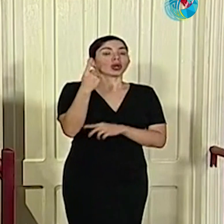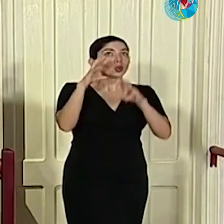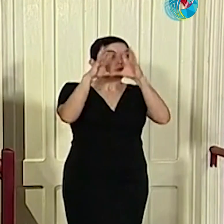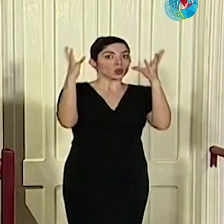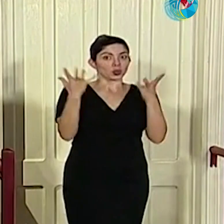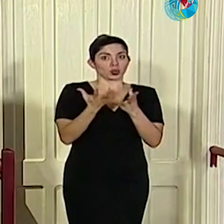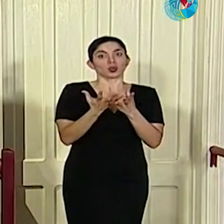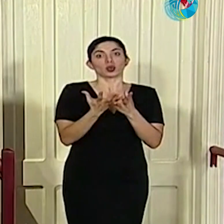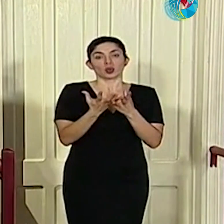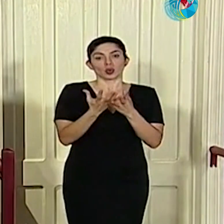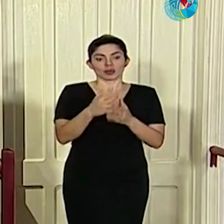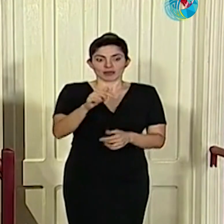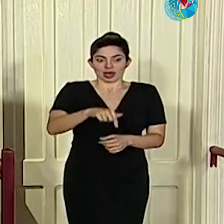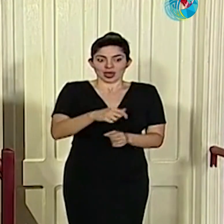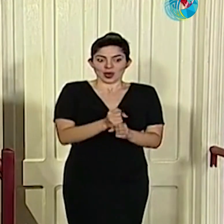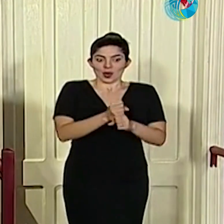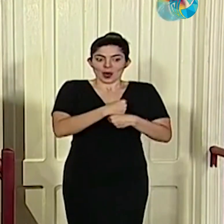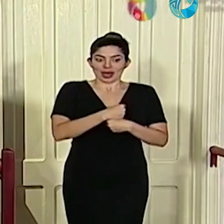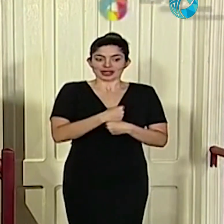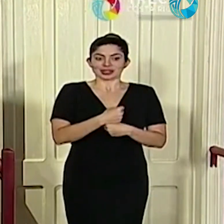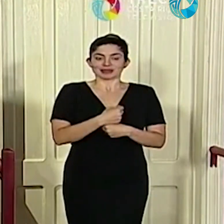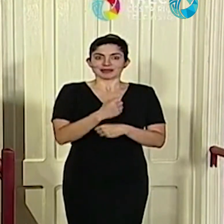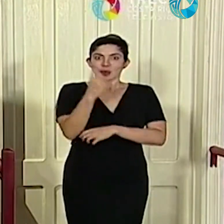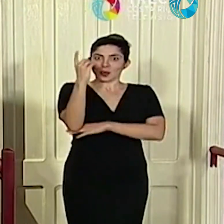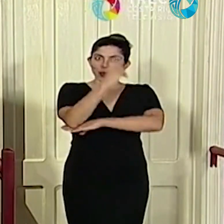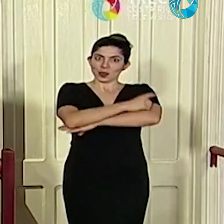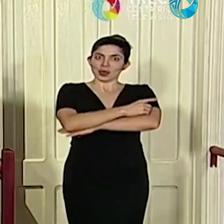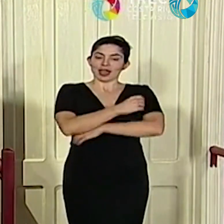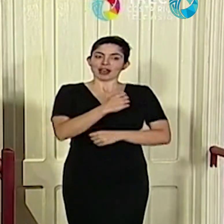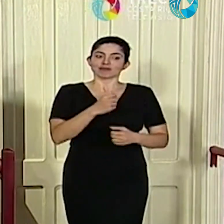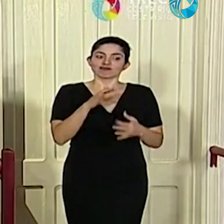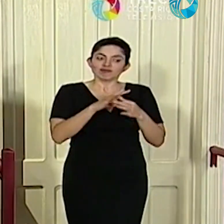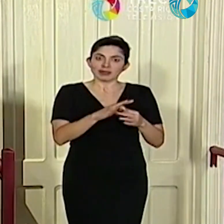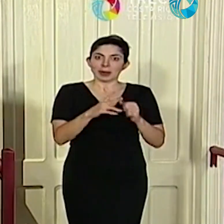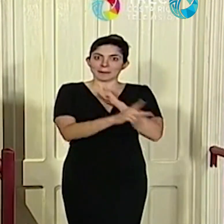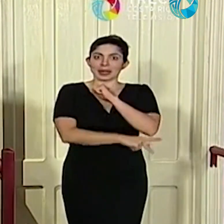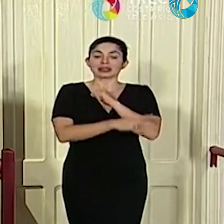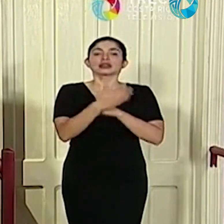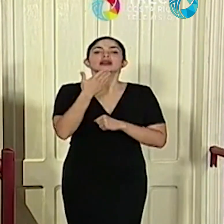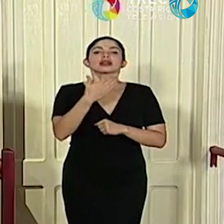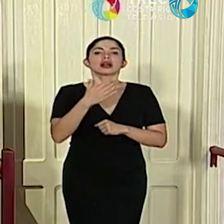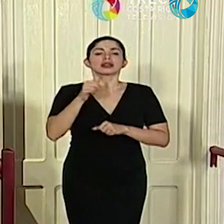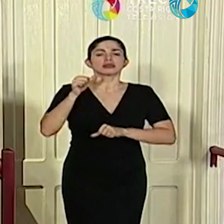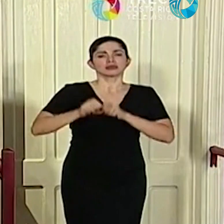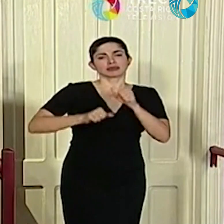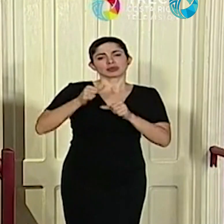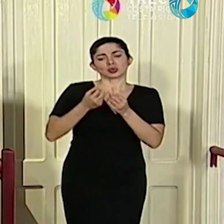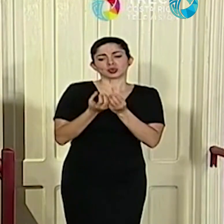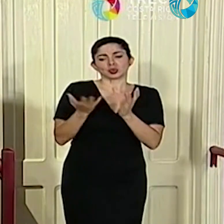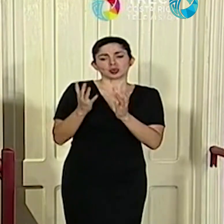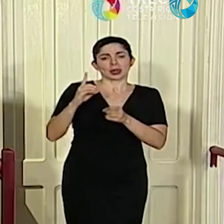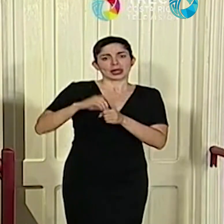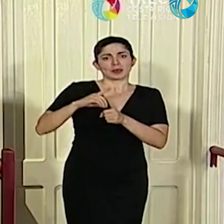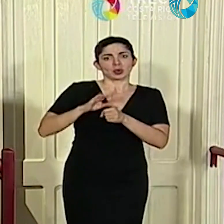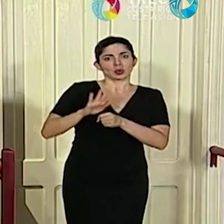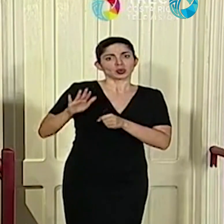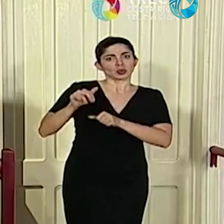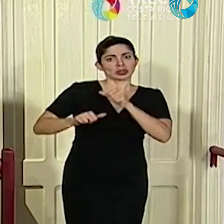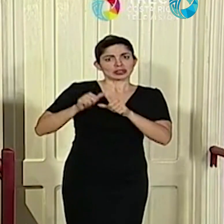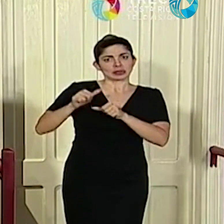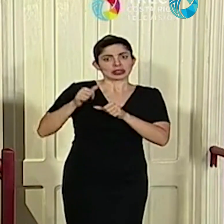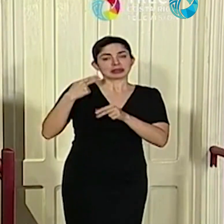mundo, que hoy hacemos un día patrio, gracias al esfuerzo de muchos diputados y diputadas.